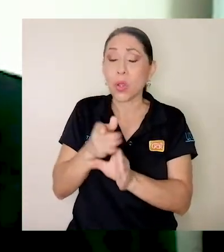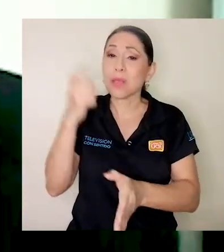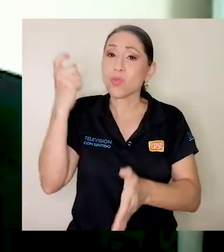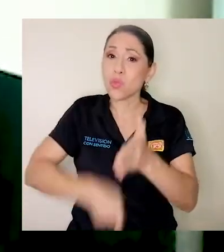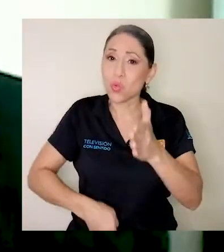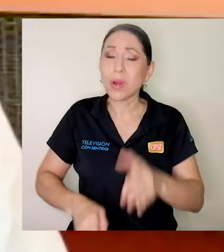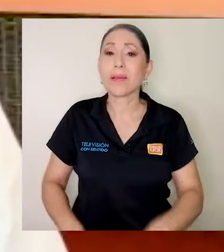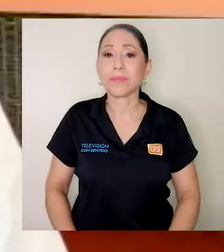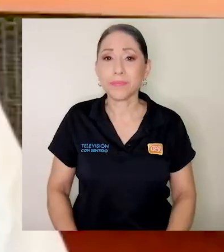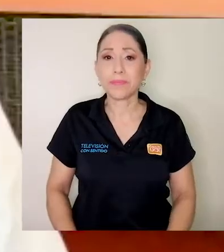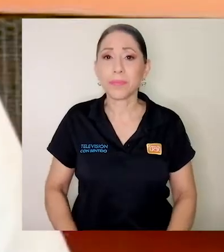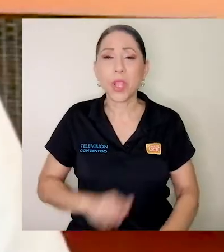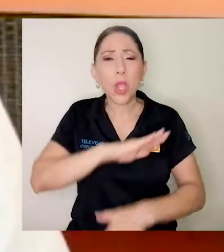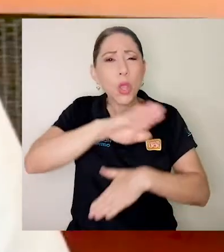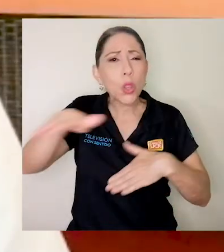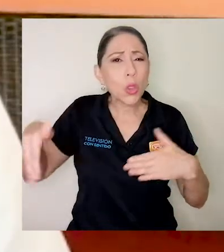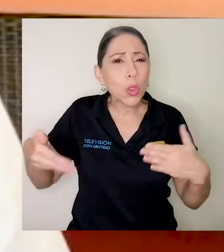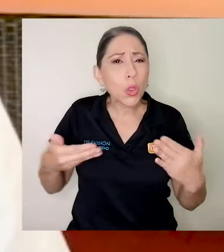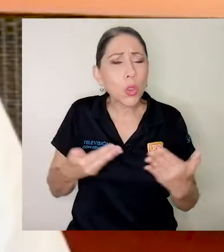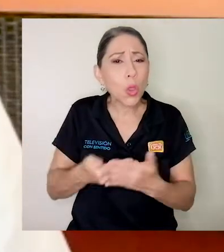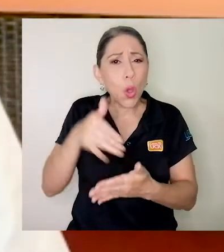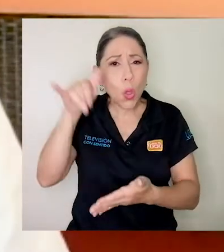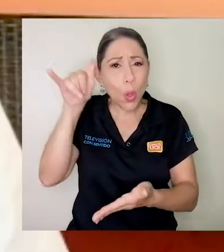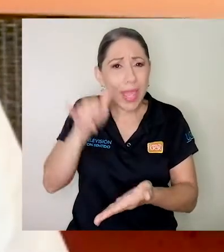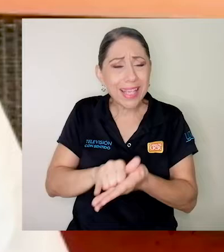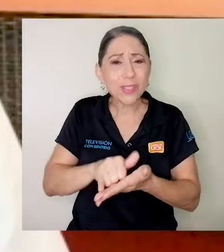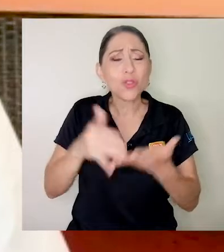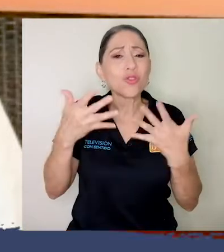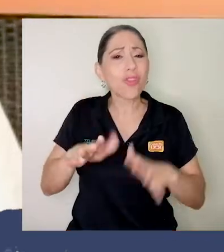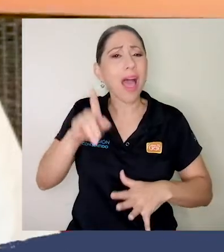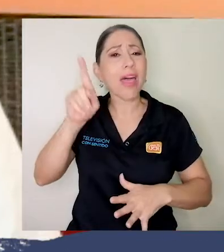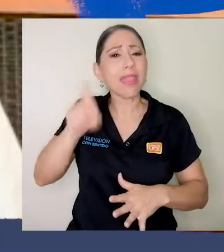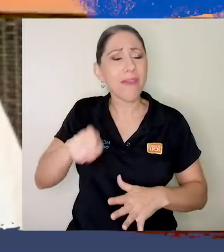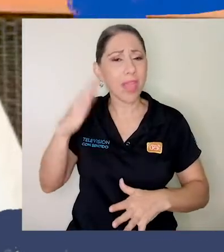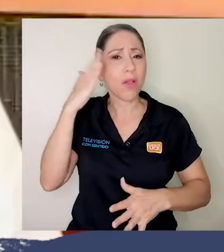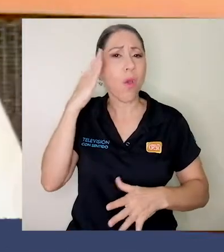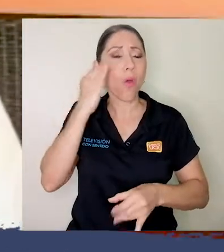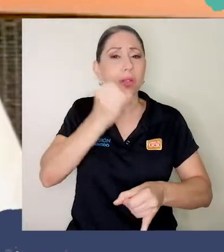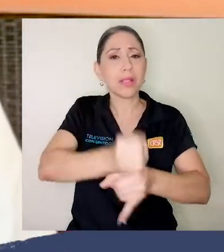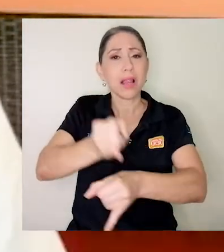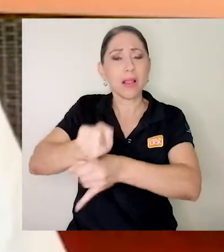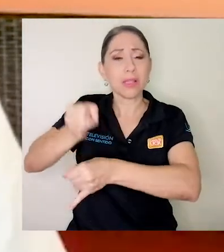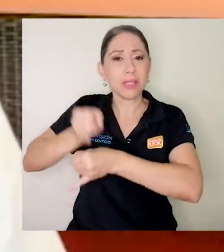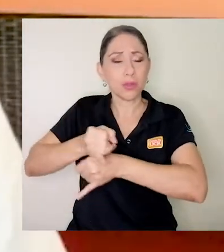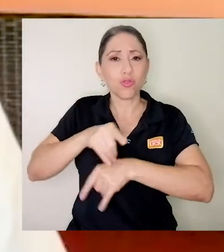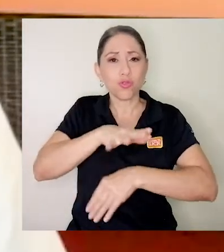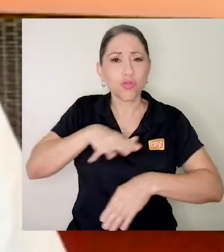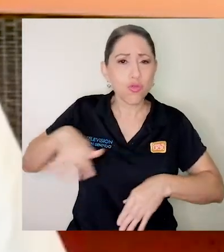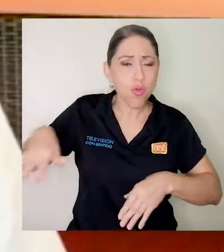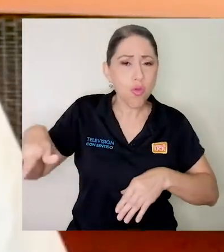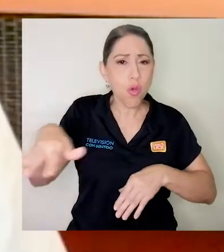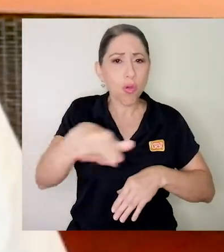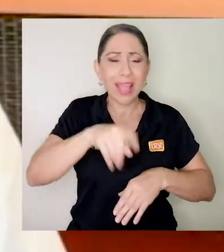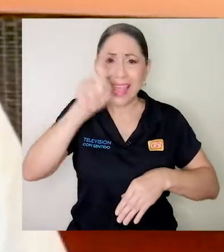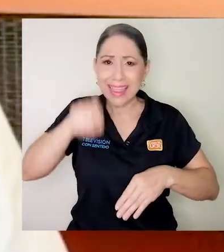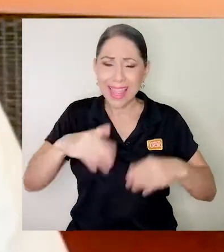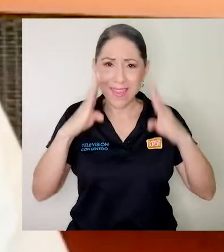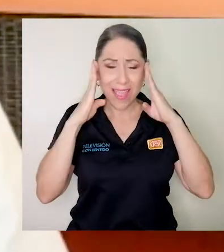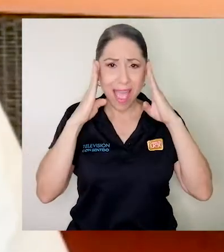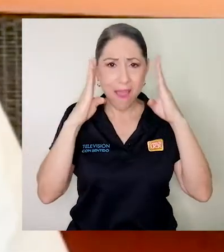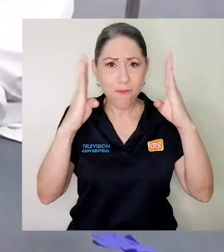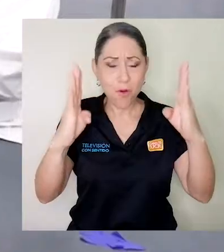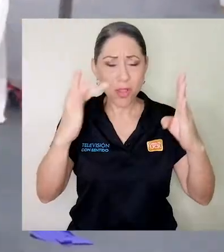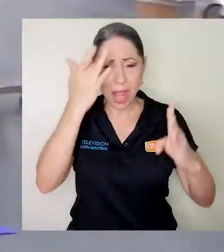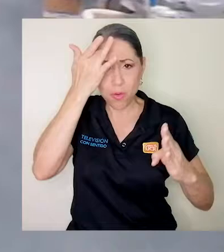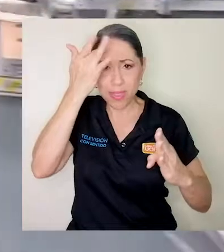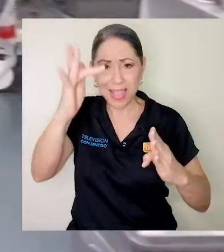psicológica es muy dura. Todo esto tiene que conocerlo la institución y todo esto tiene que abordarlo